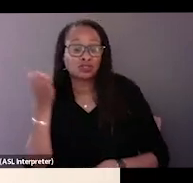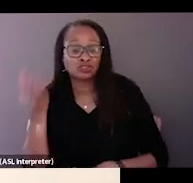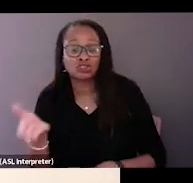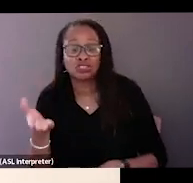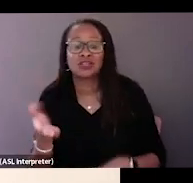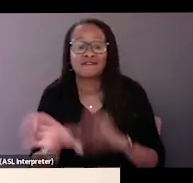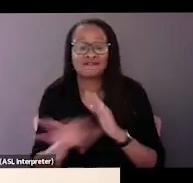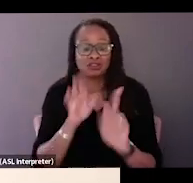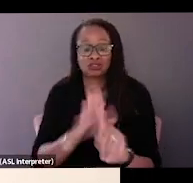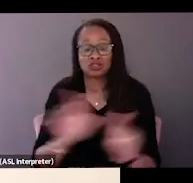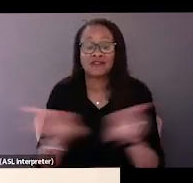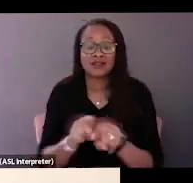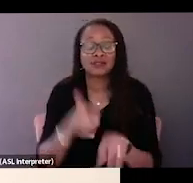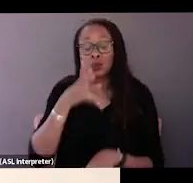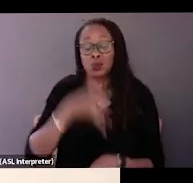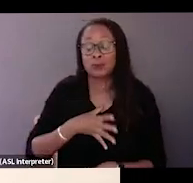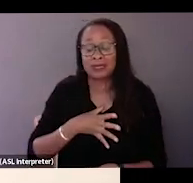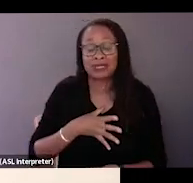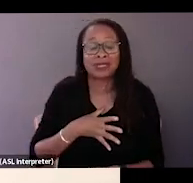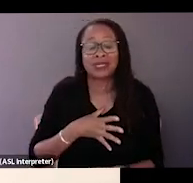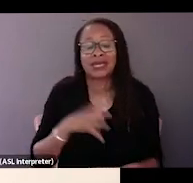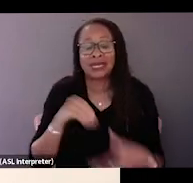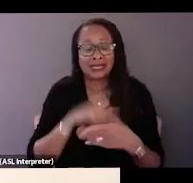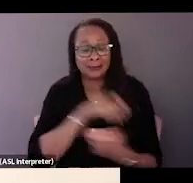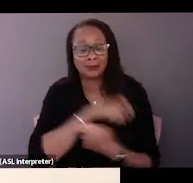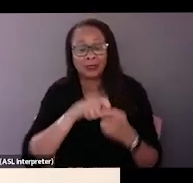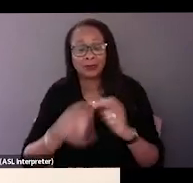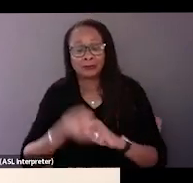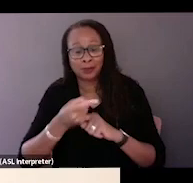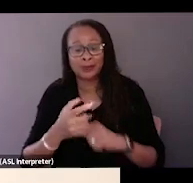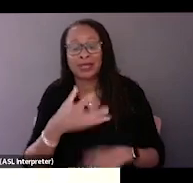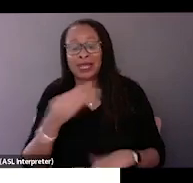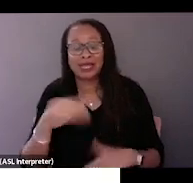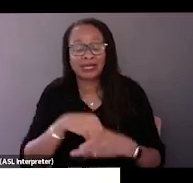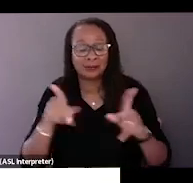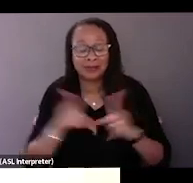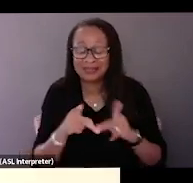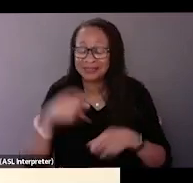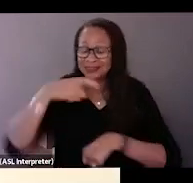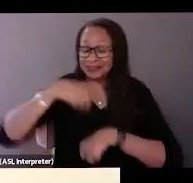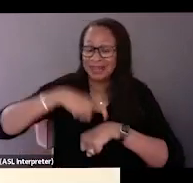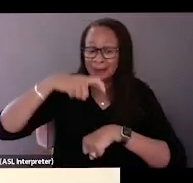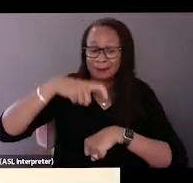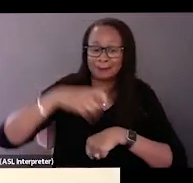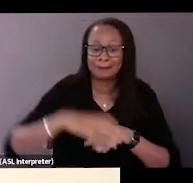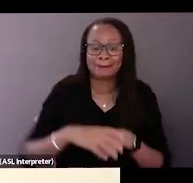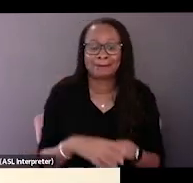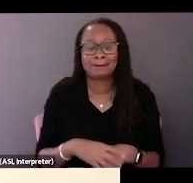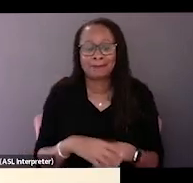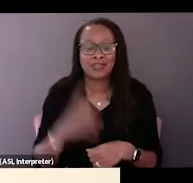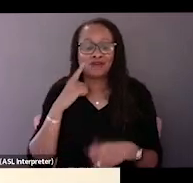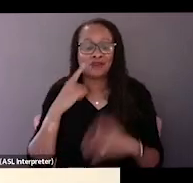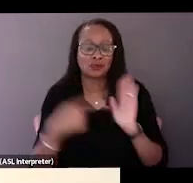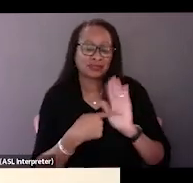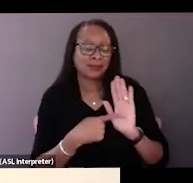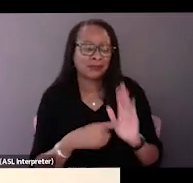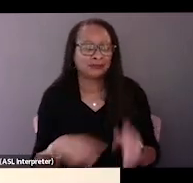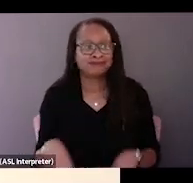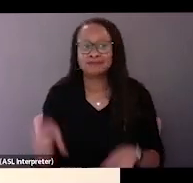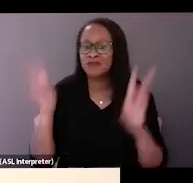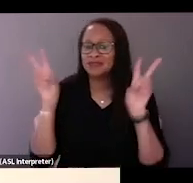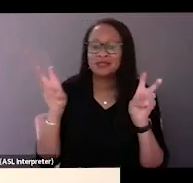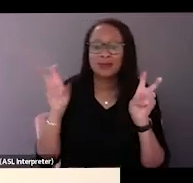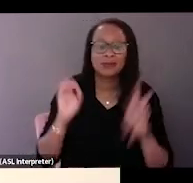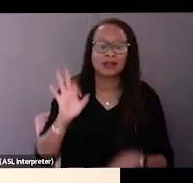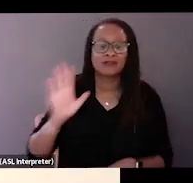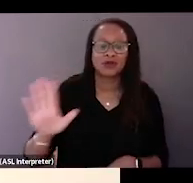Por ejemplo, el tema de la sexualidad fue algo que me dio muchísima curiosidad cuando yo